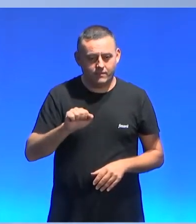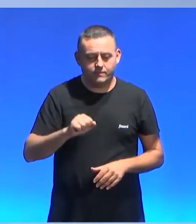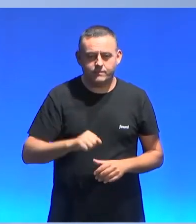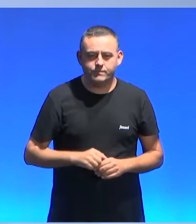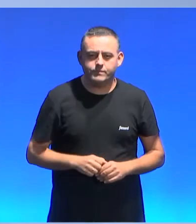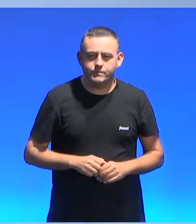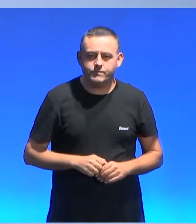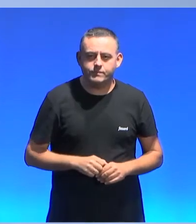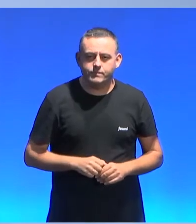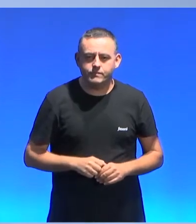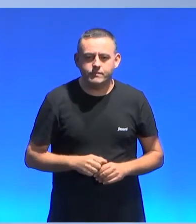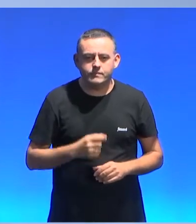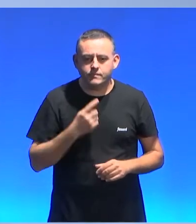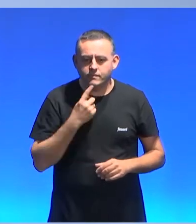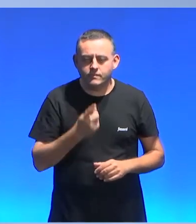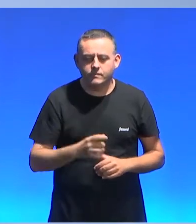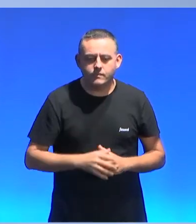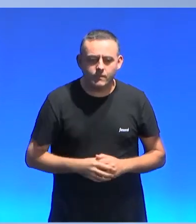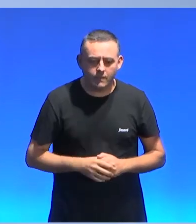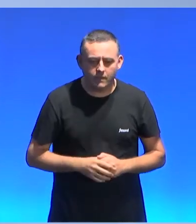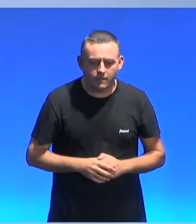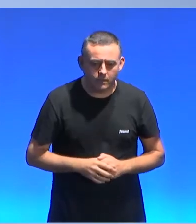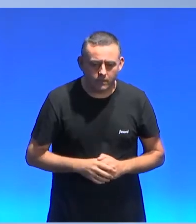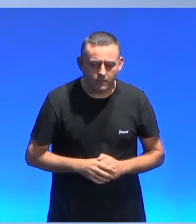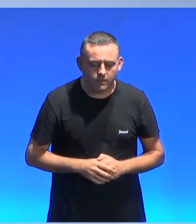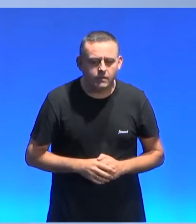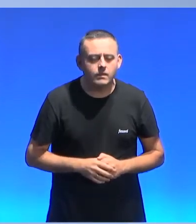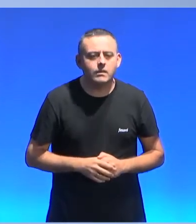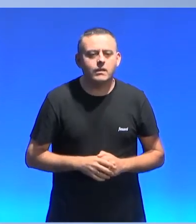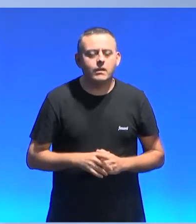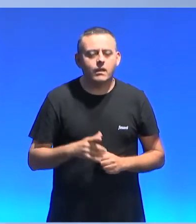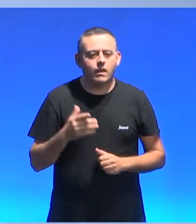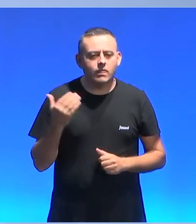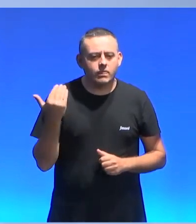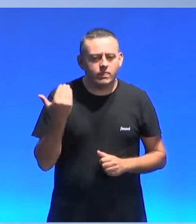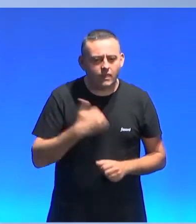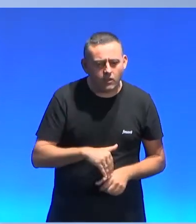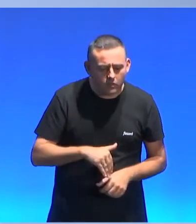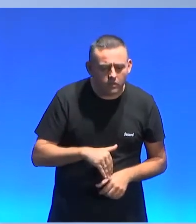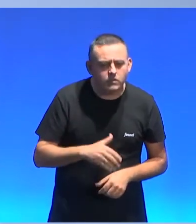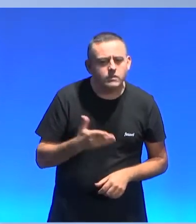dañarse es importante porque se aprende.